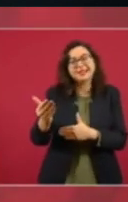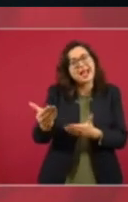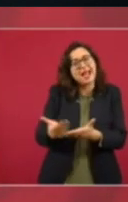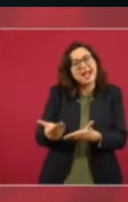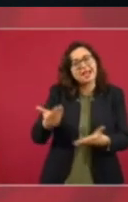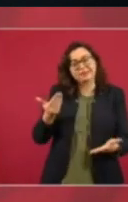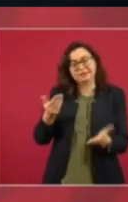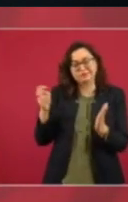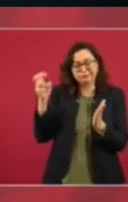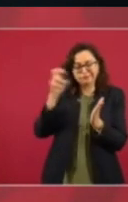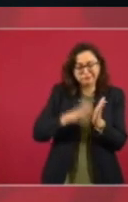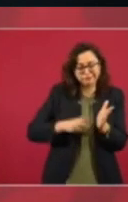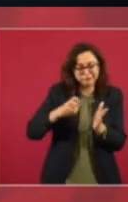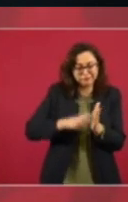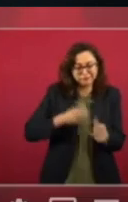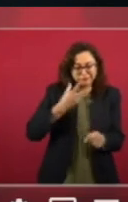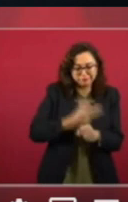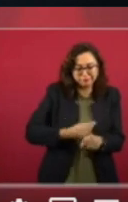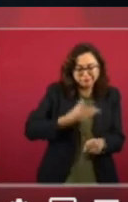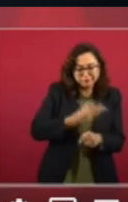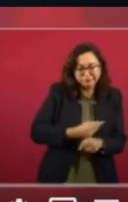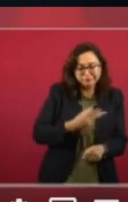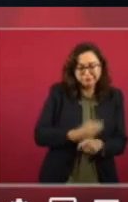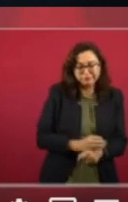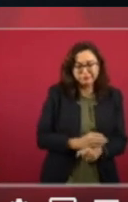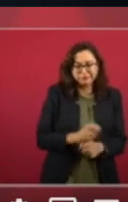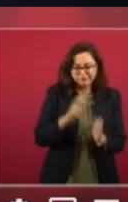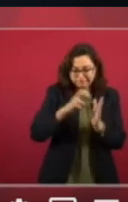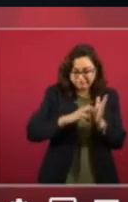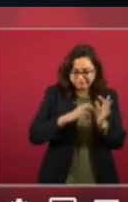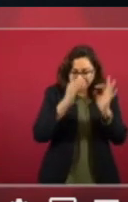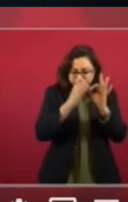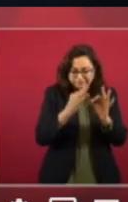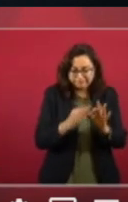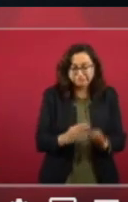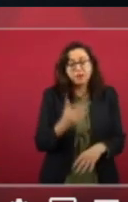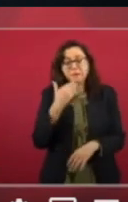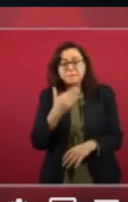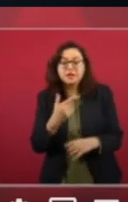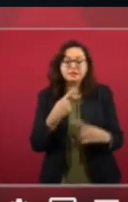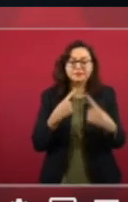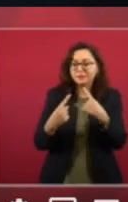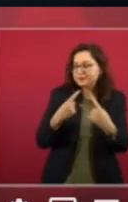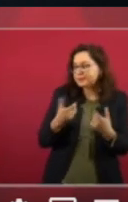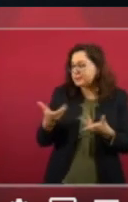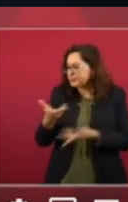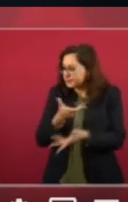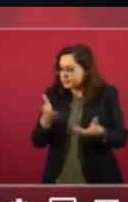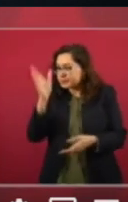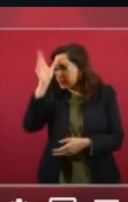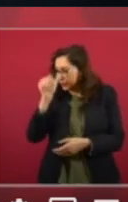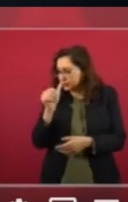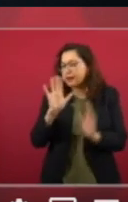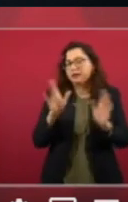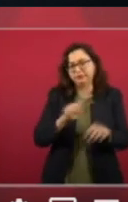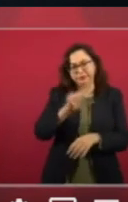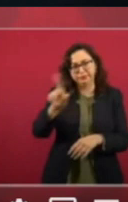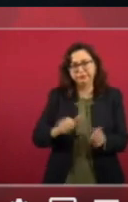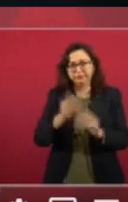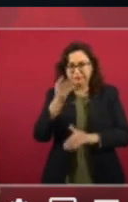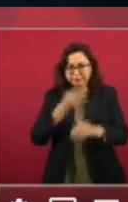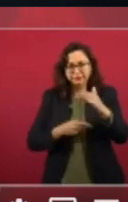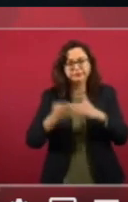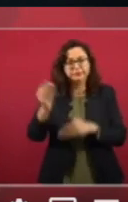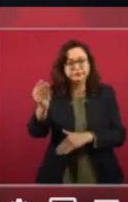enriquecida a partir de este diálogo y del acuerdo al que se llegue. Entonces, vamos a